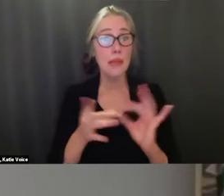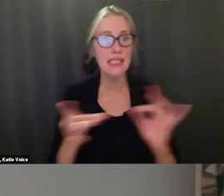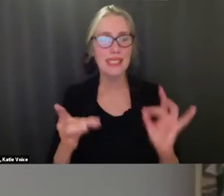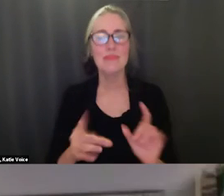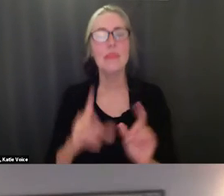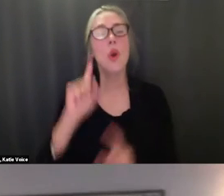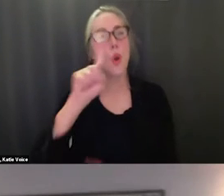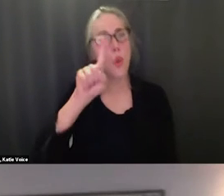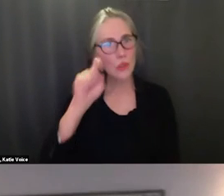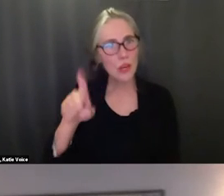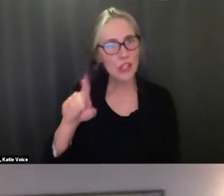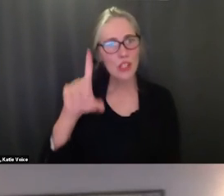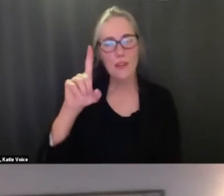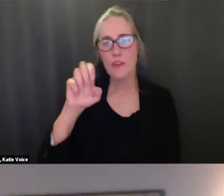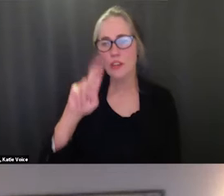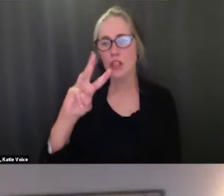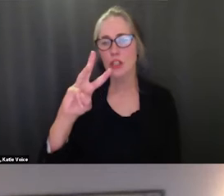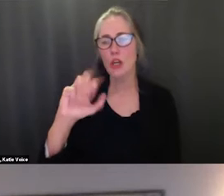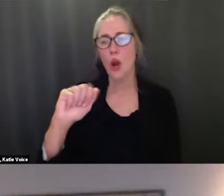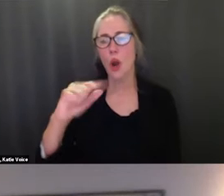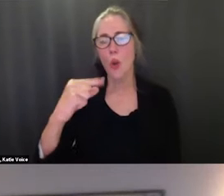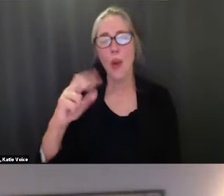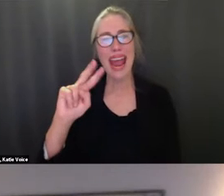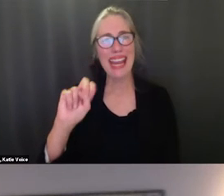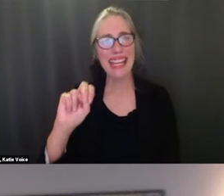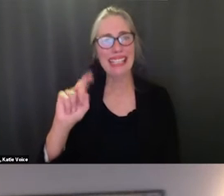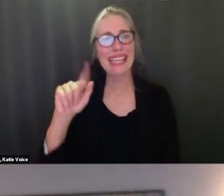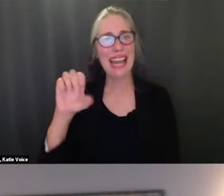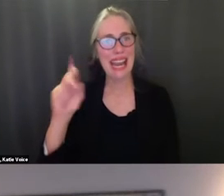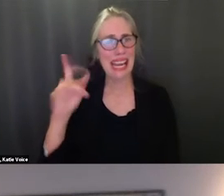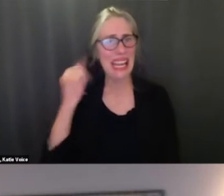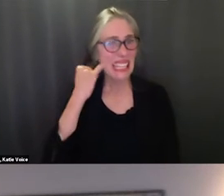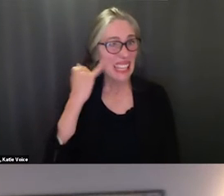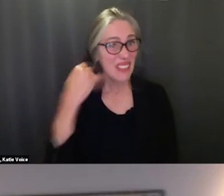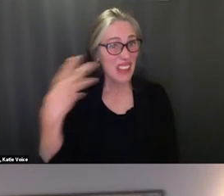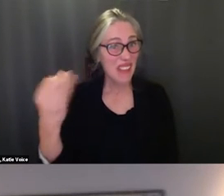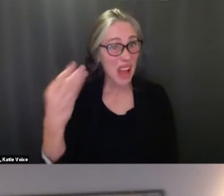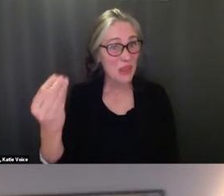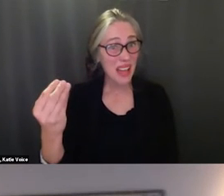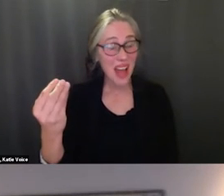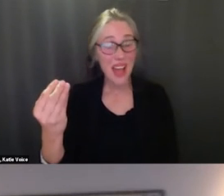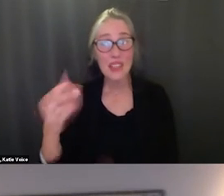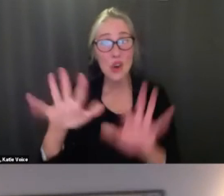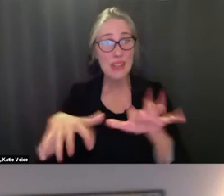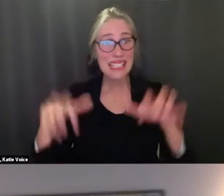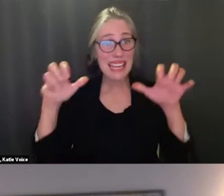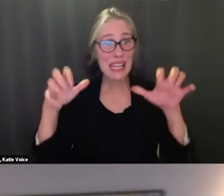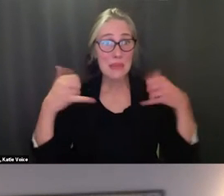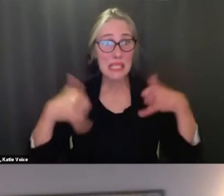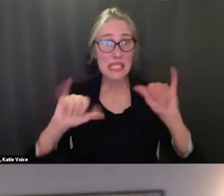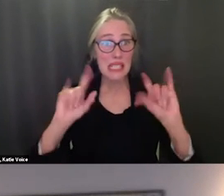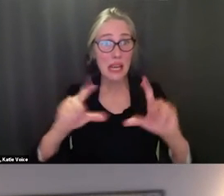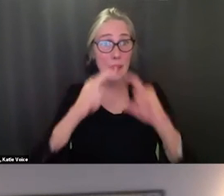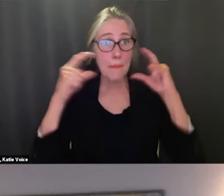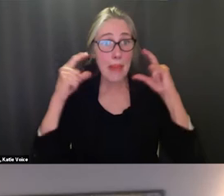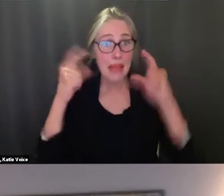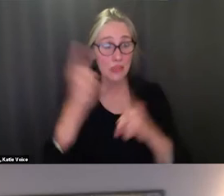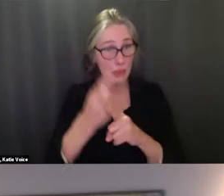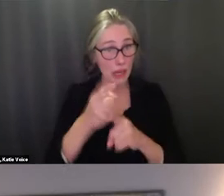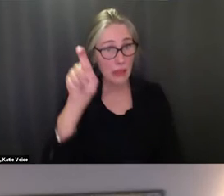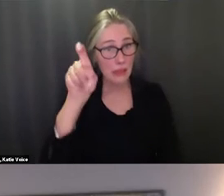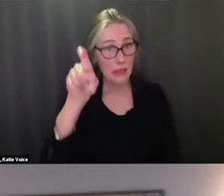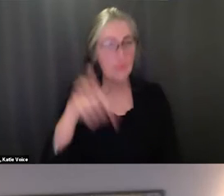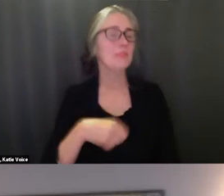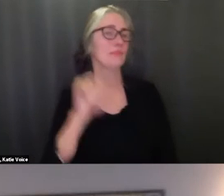Pregunta para la doctora Wagenknecht. Y aún si estamos teniendo las graduaciones en exteriores, en los estadios, tenemos que usar